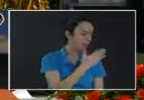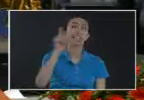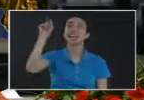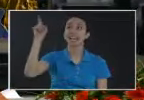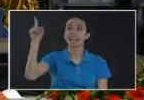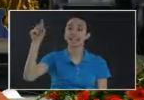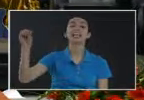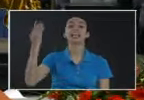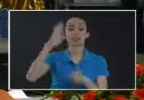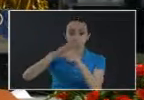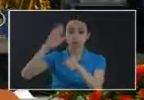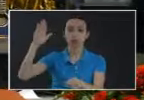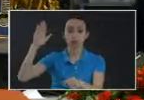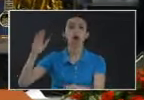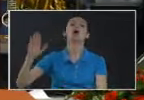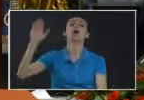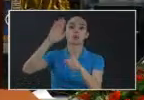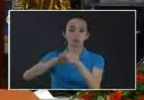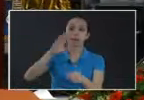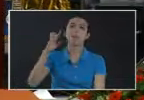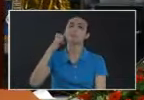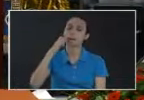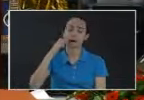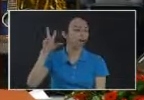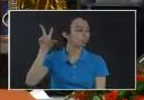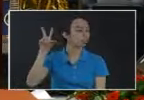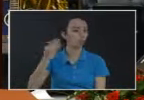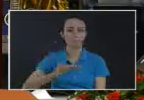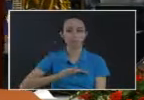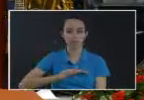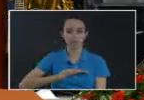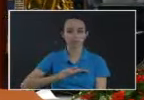va a cumplir. Papá no miente. Amén.